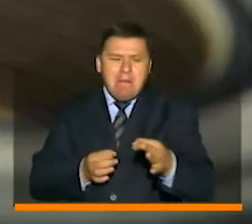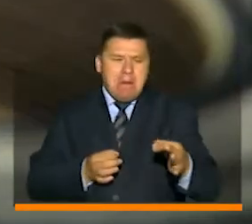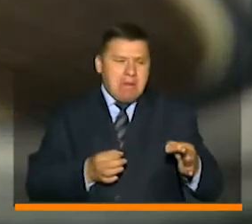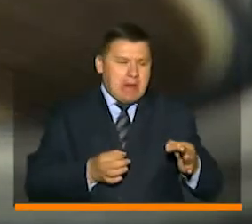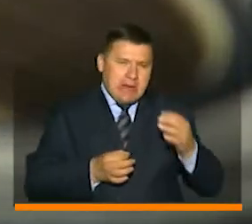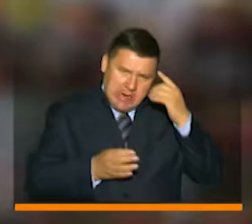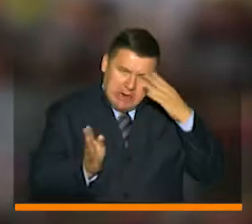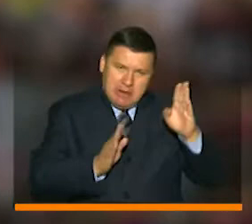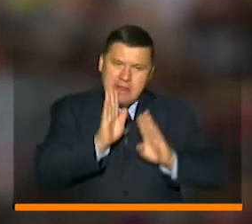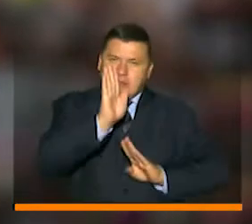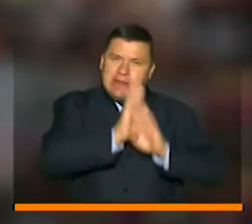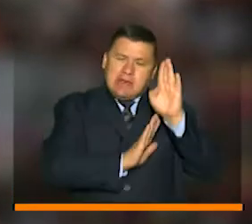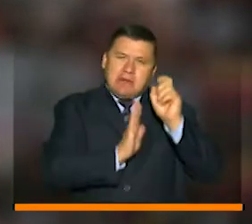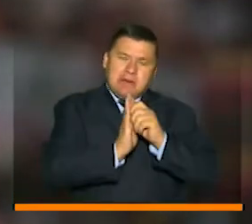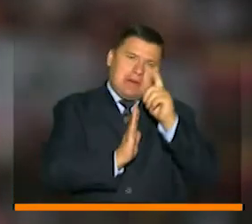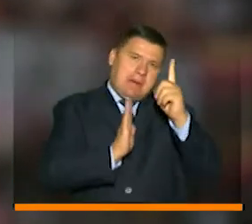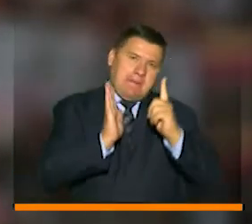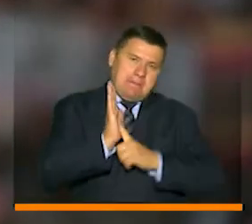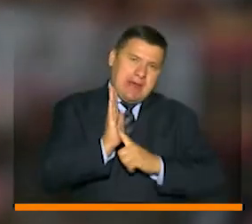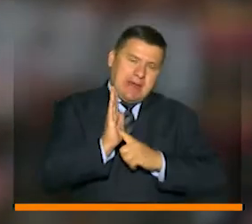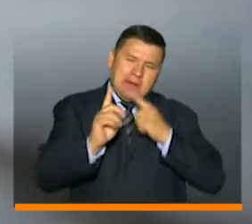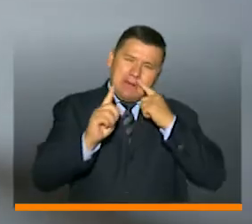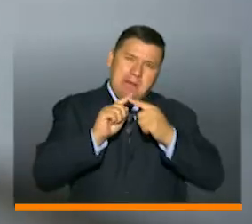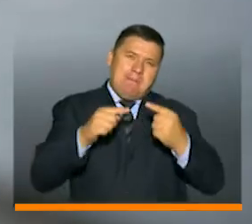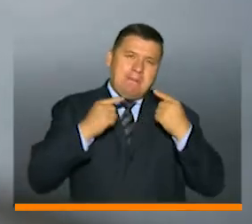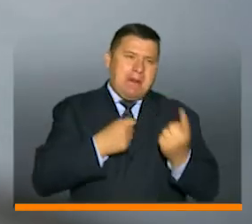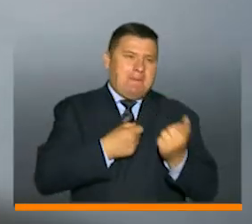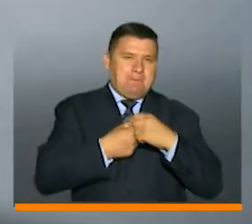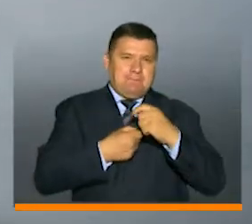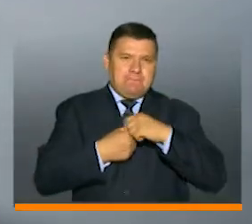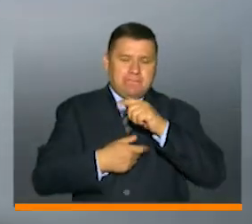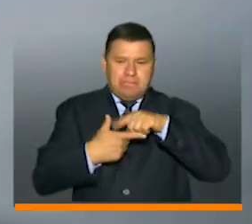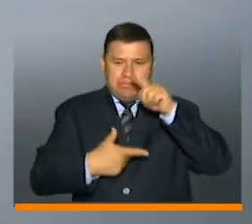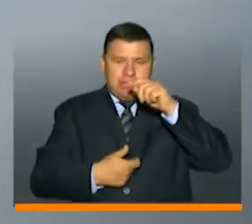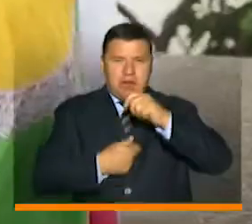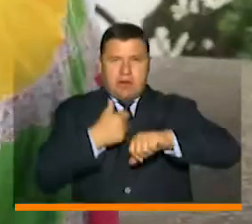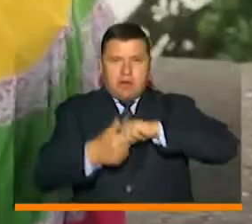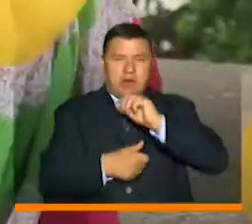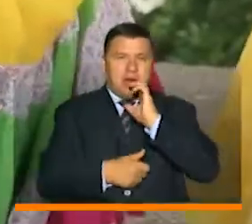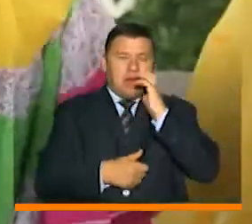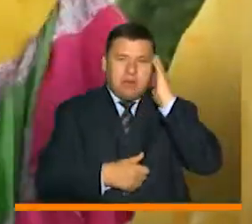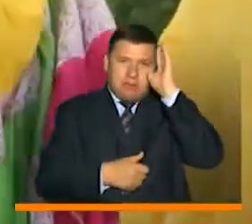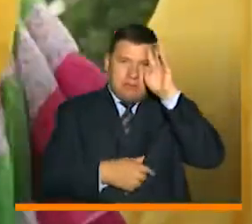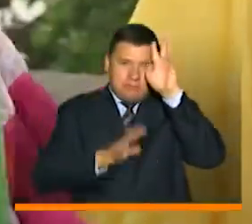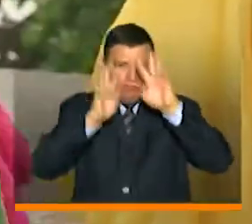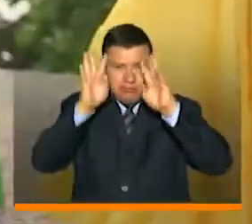en sus planes de desarrollo más de 1.000 metas vinculadas con economía naranja.